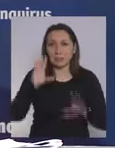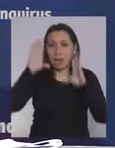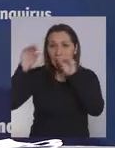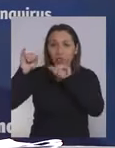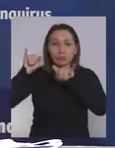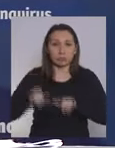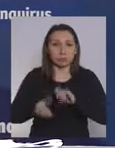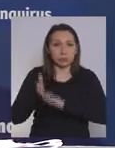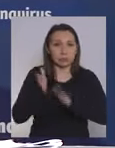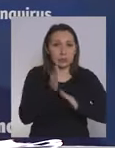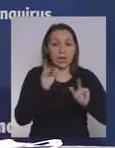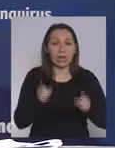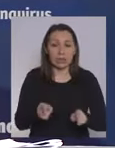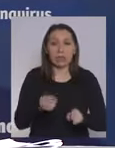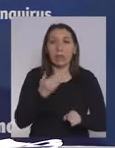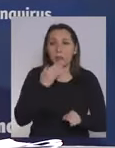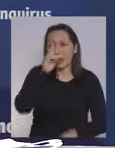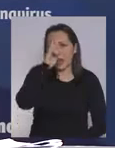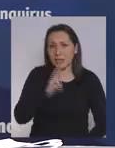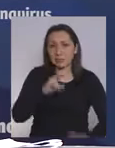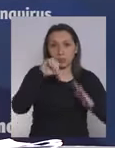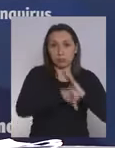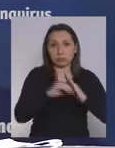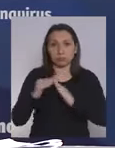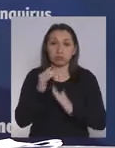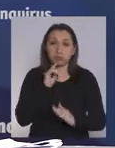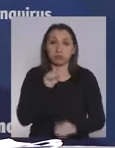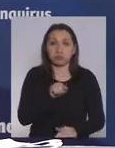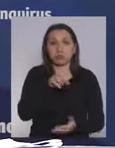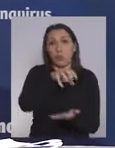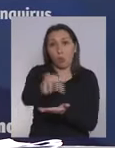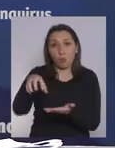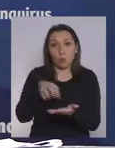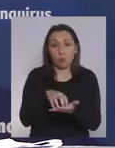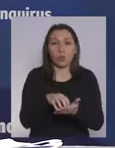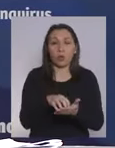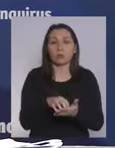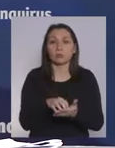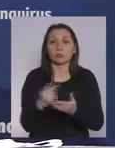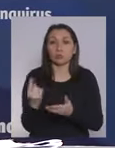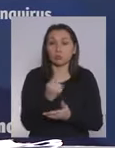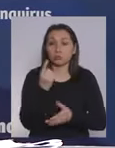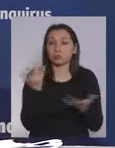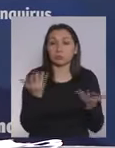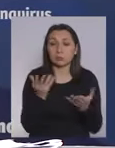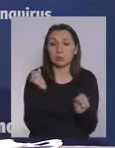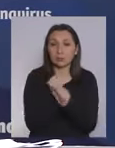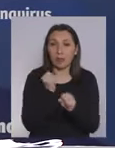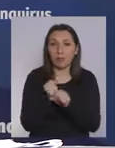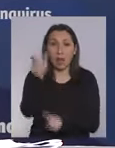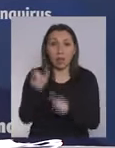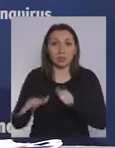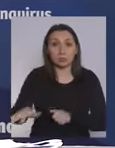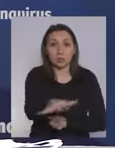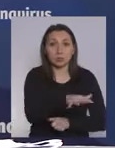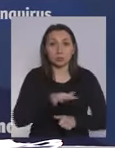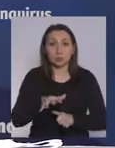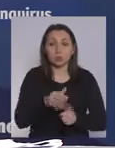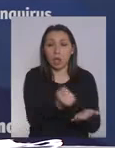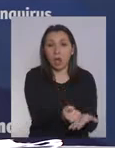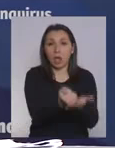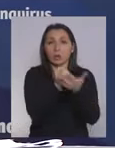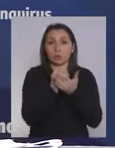queda respetar la cuarentena cuando uno está en cuarentena solamente con el trabajo de la población que